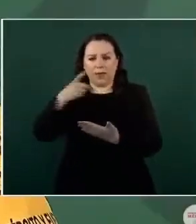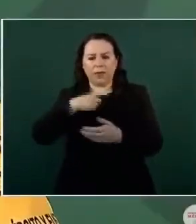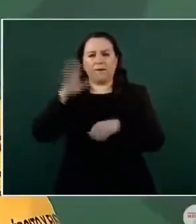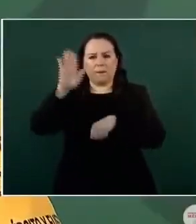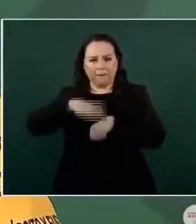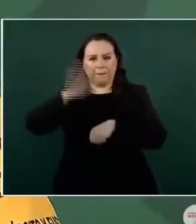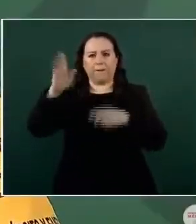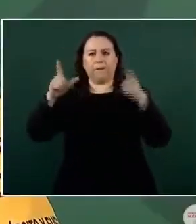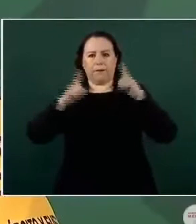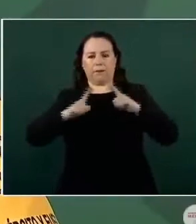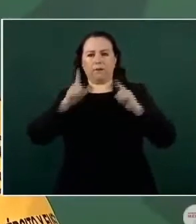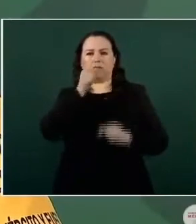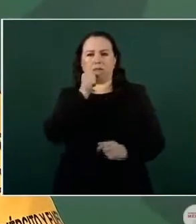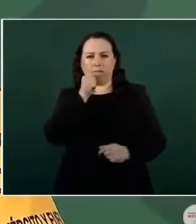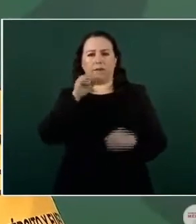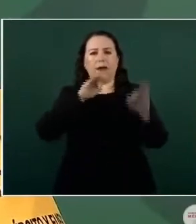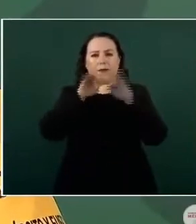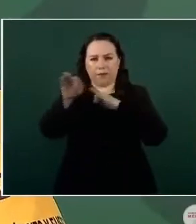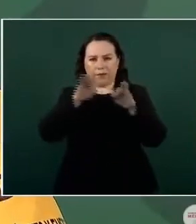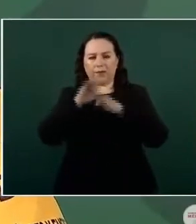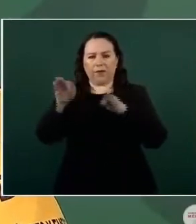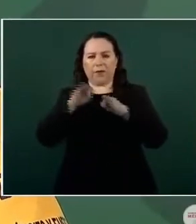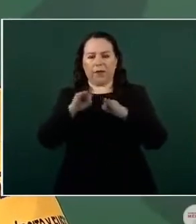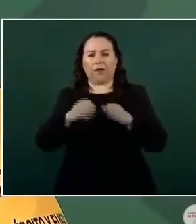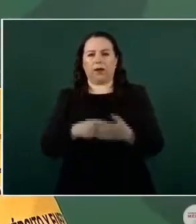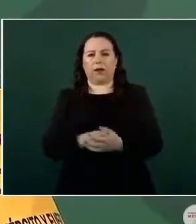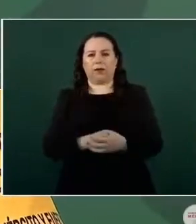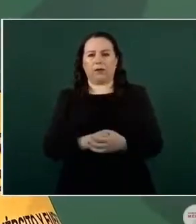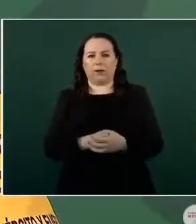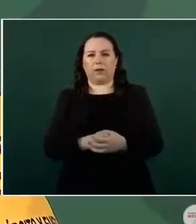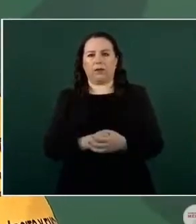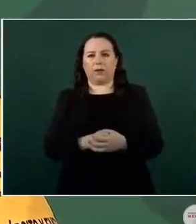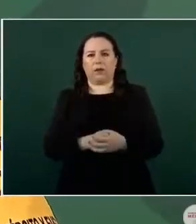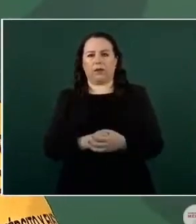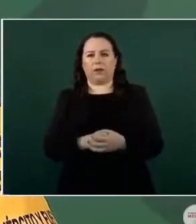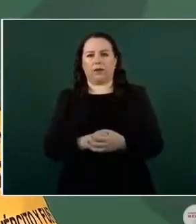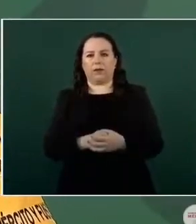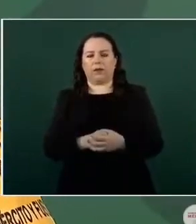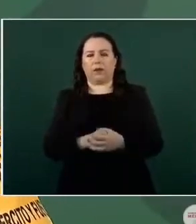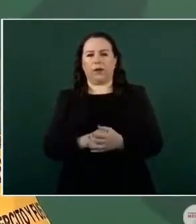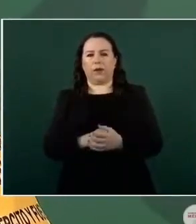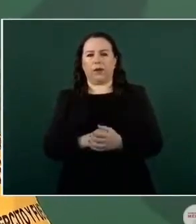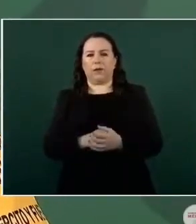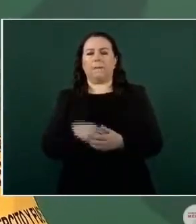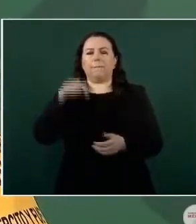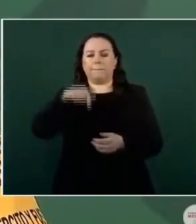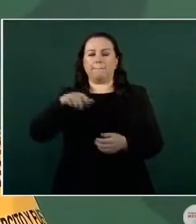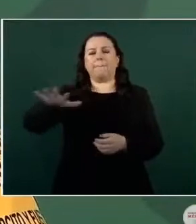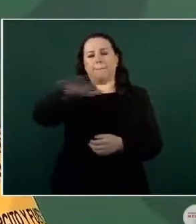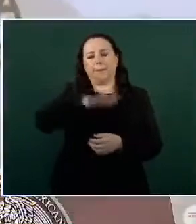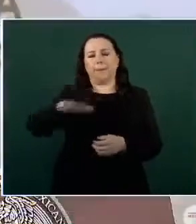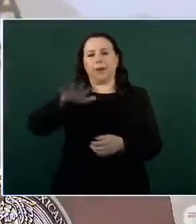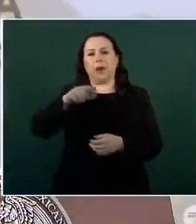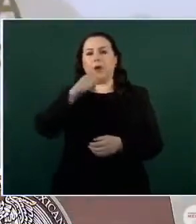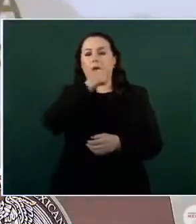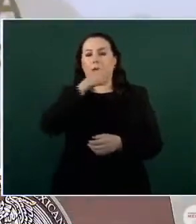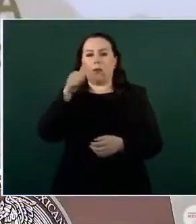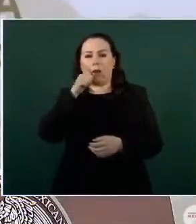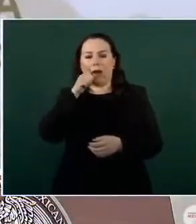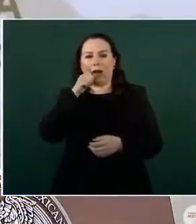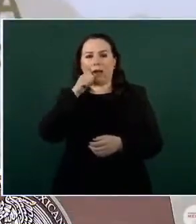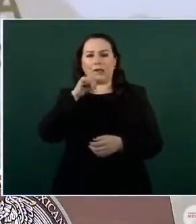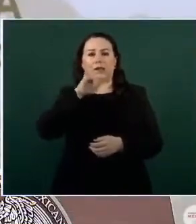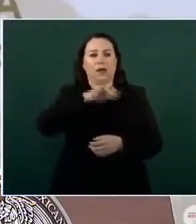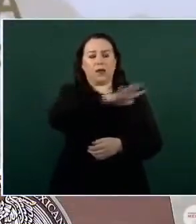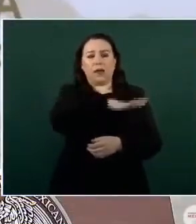policías trabajando. Pero sí, mencionar nuevamente que entre Juárez y Chihuahua, ahí está